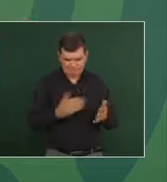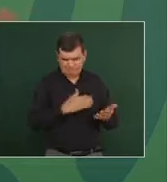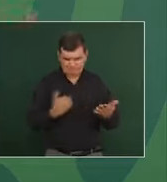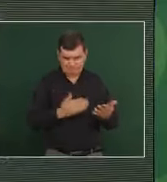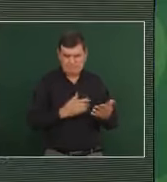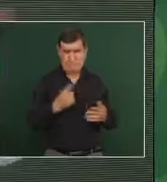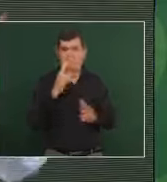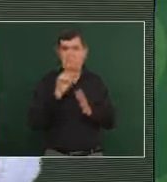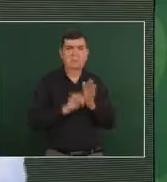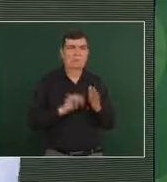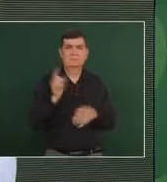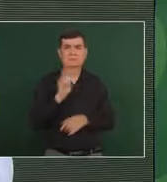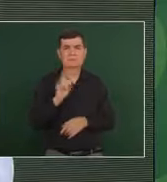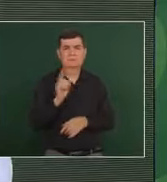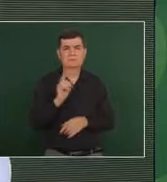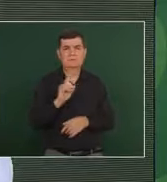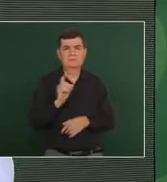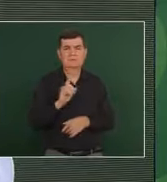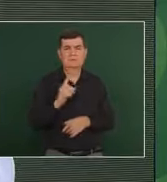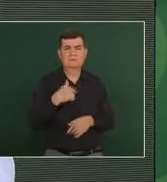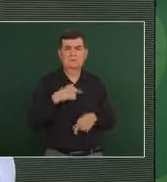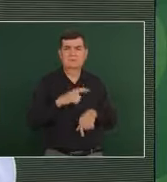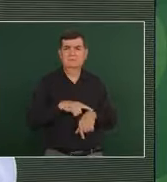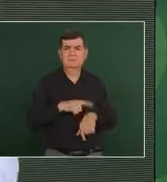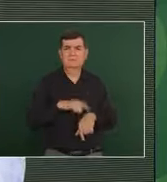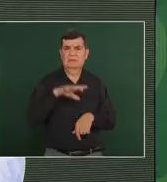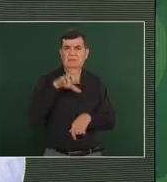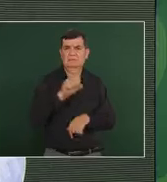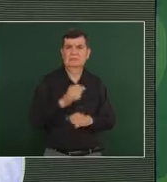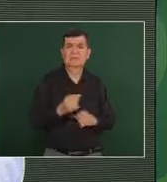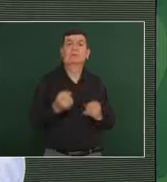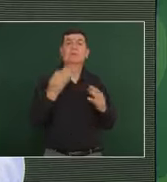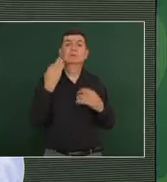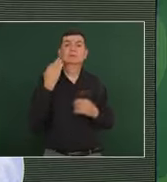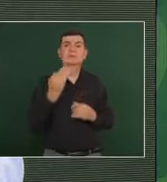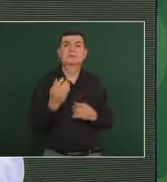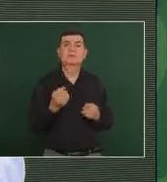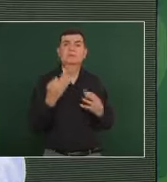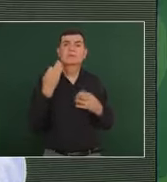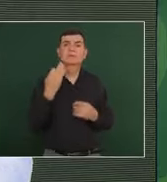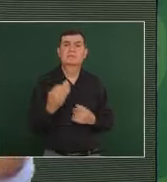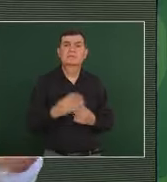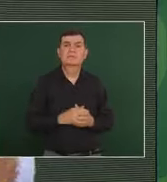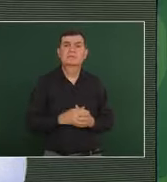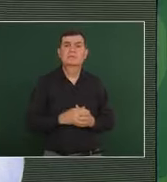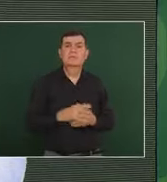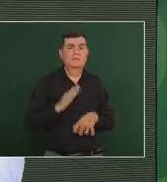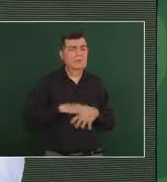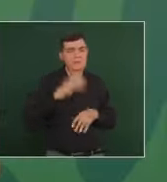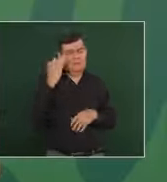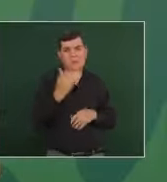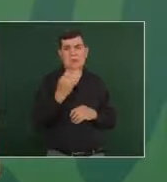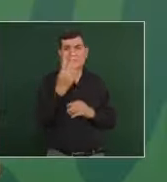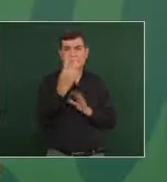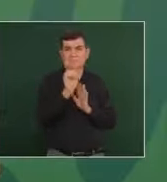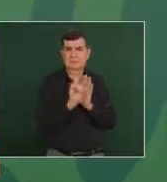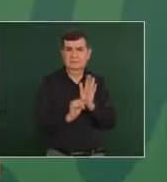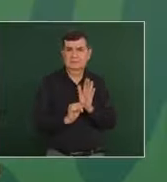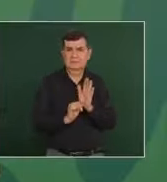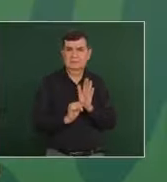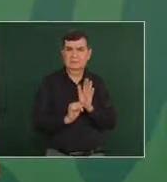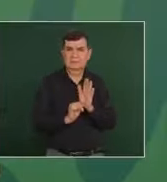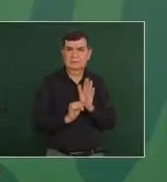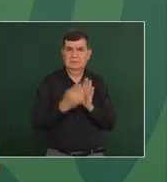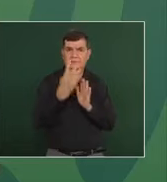No, un mes no, no nos alcanza. ¿Cuánto quieren? No, más tiempo, 3 meses.